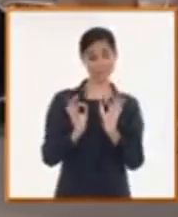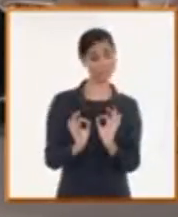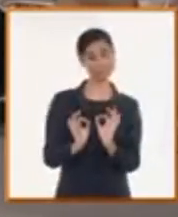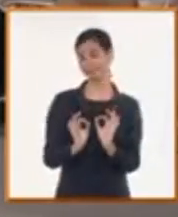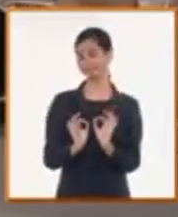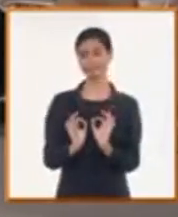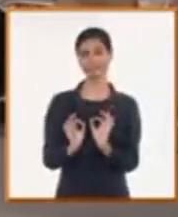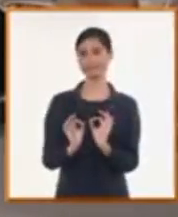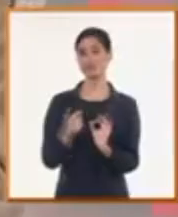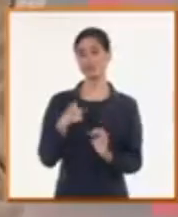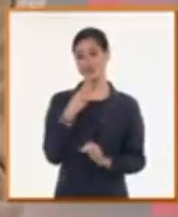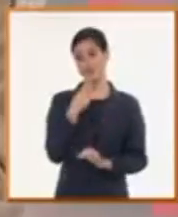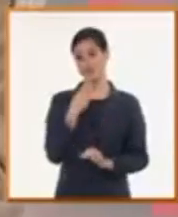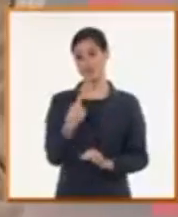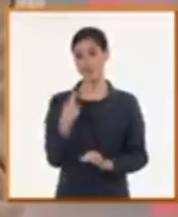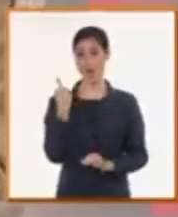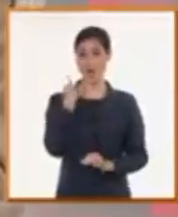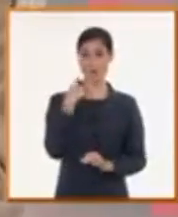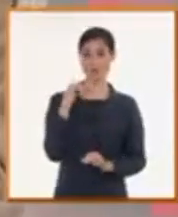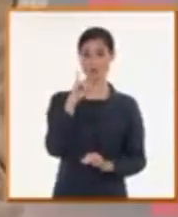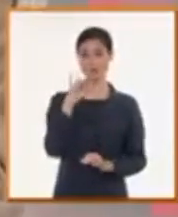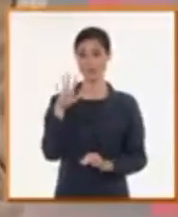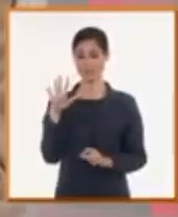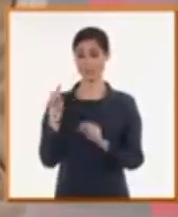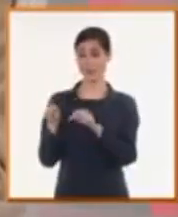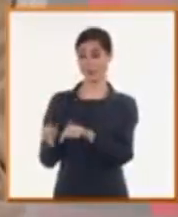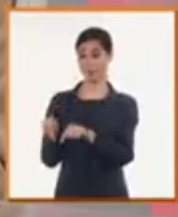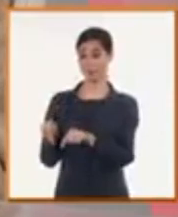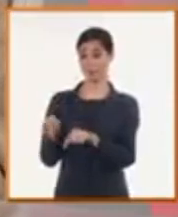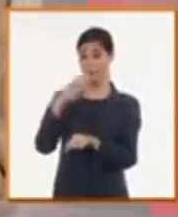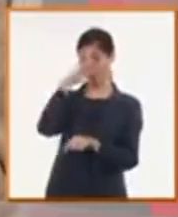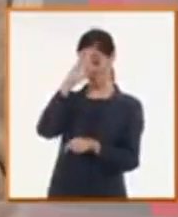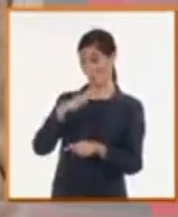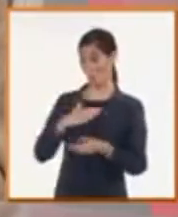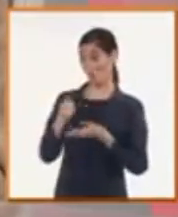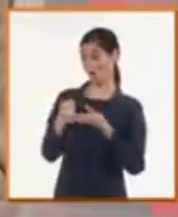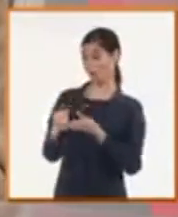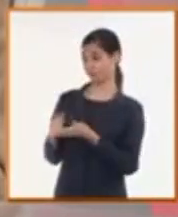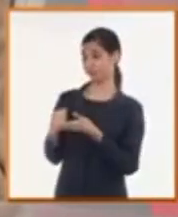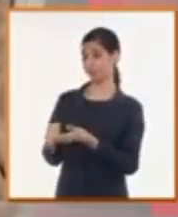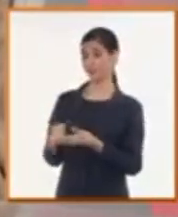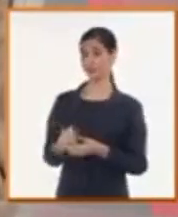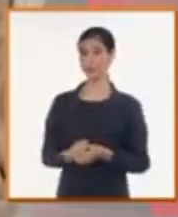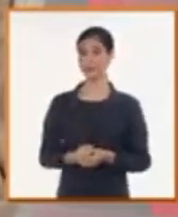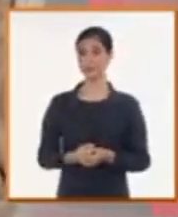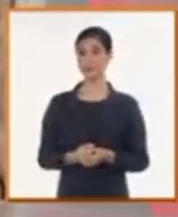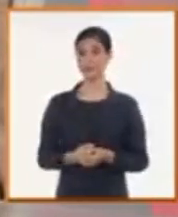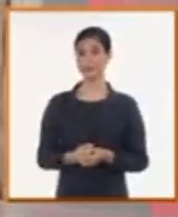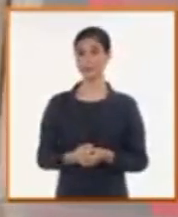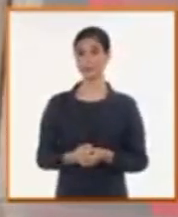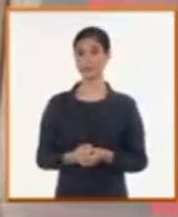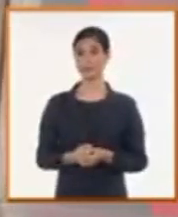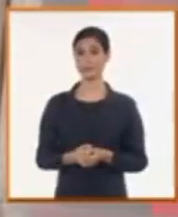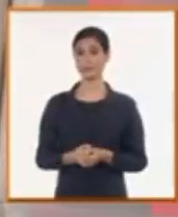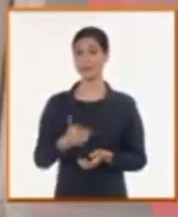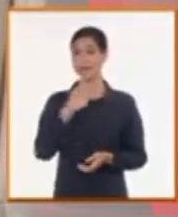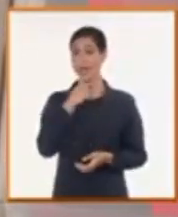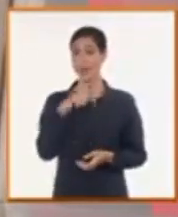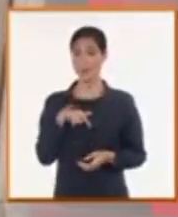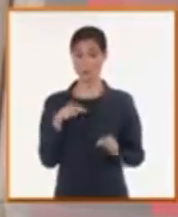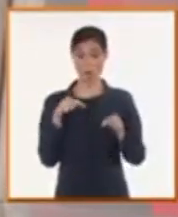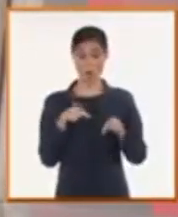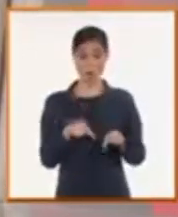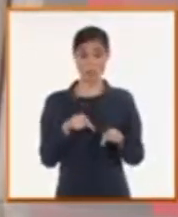reiteradas ocasiones. Nos hizo llegar aquí a Cuba infinidad de, o sea, numerosas solicitudes de participación de nuestras